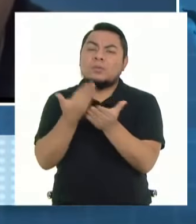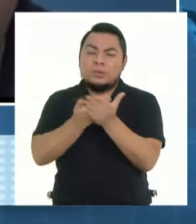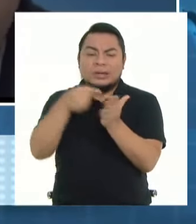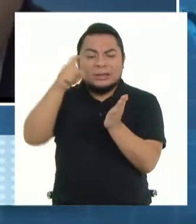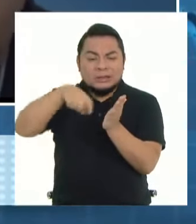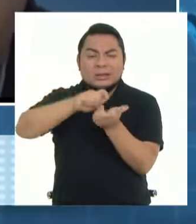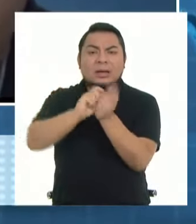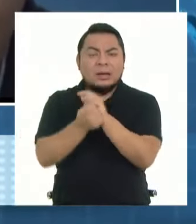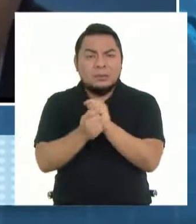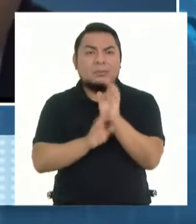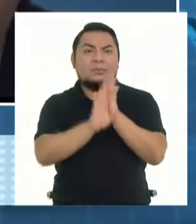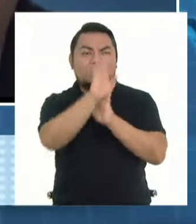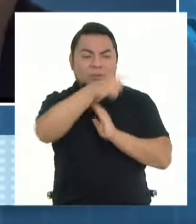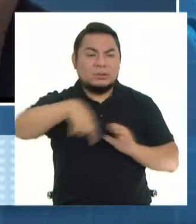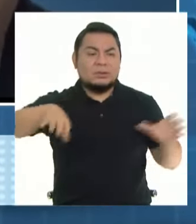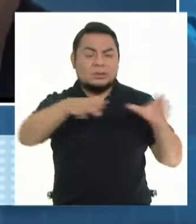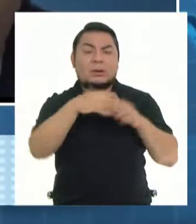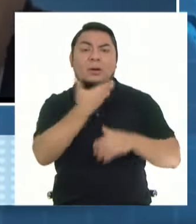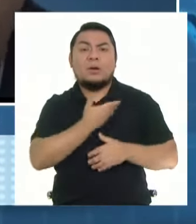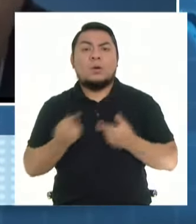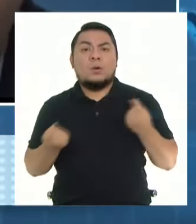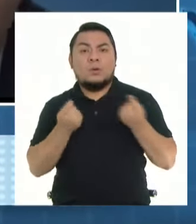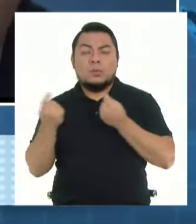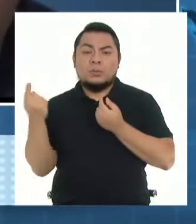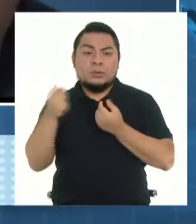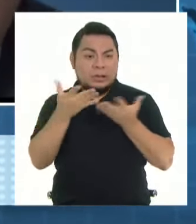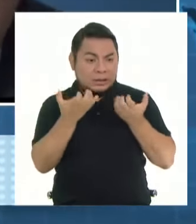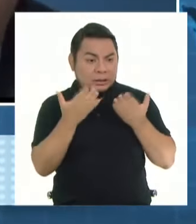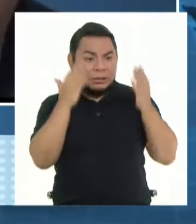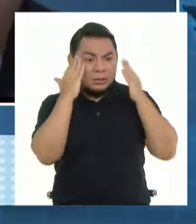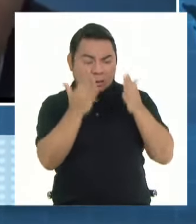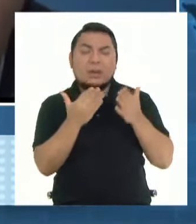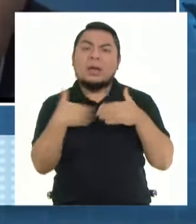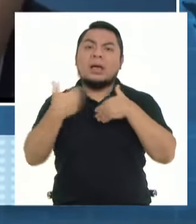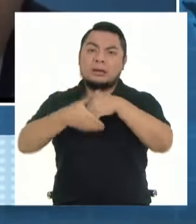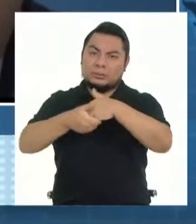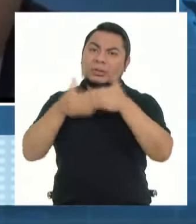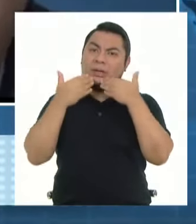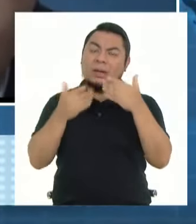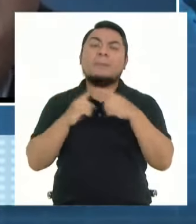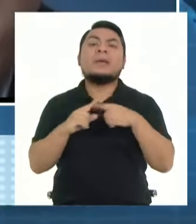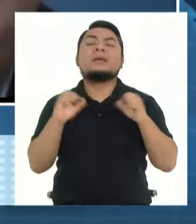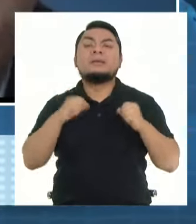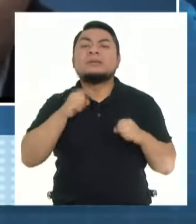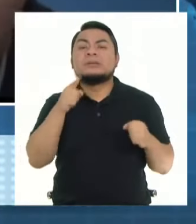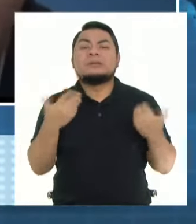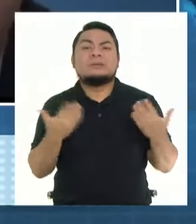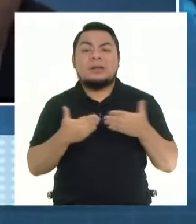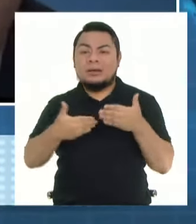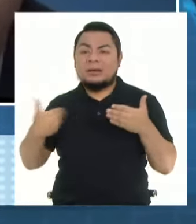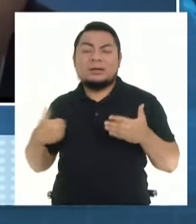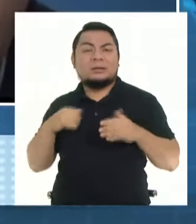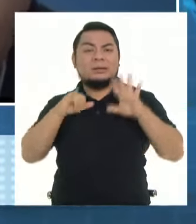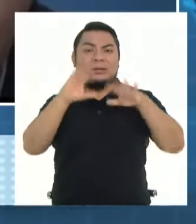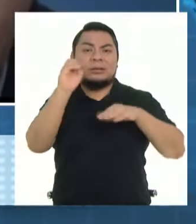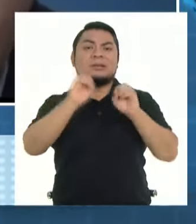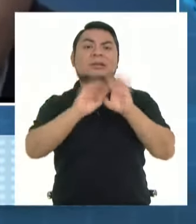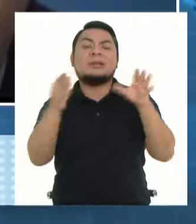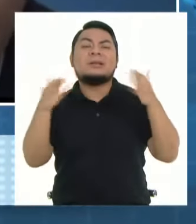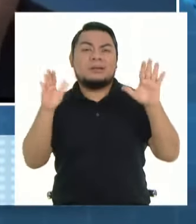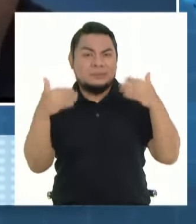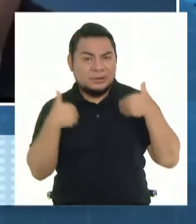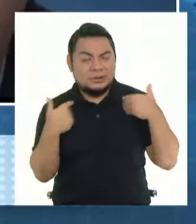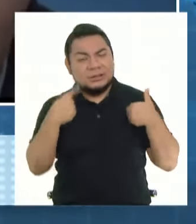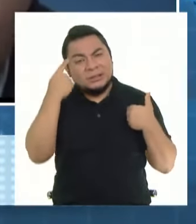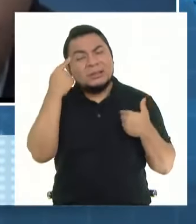en muchos de los casos ha tomado el gobierno y lo saludamos. Pero entendemos que antes de 60 días tenemos que tener ya